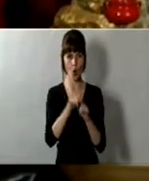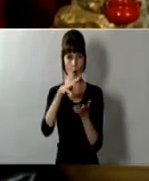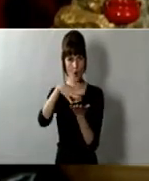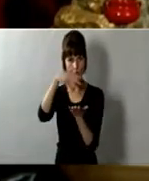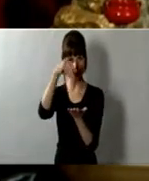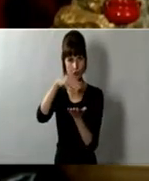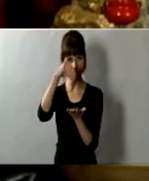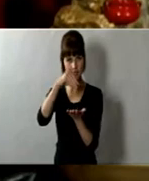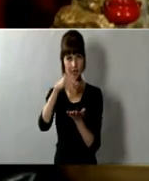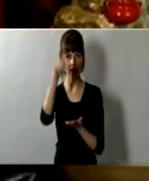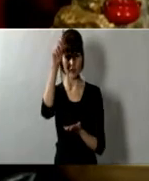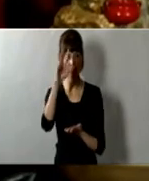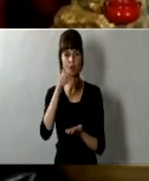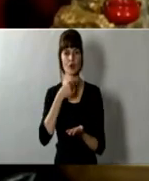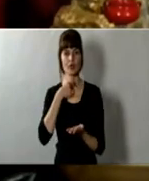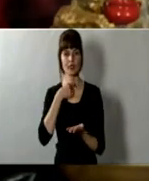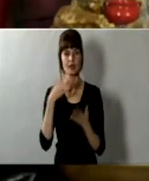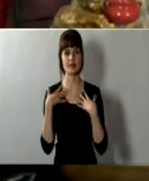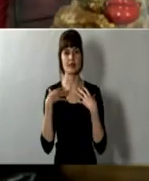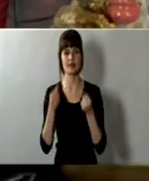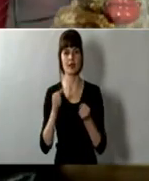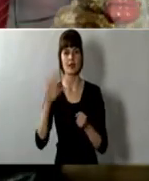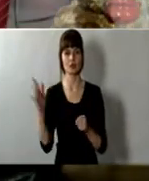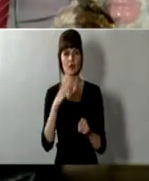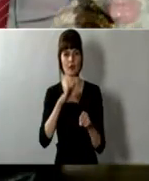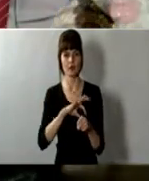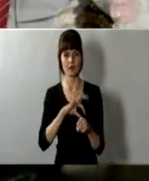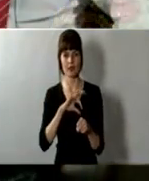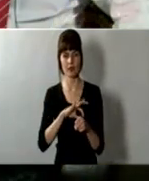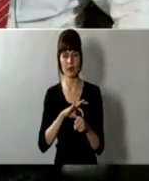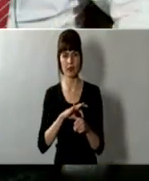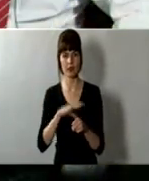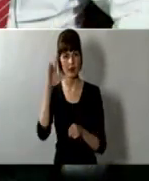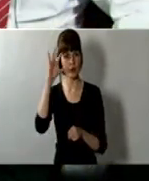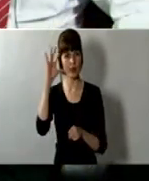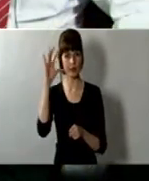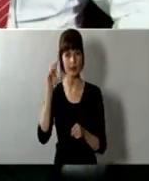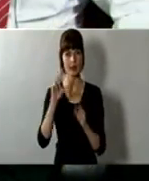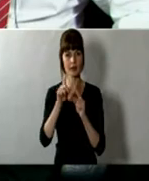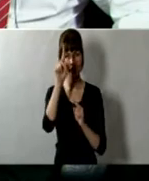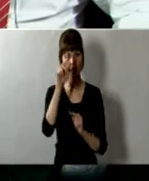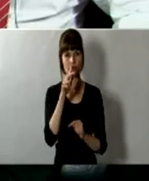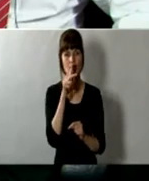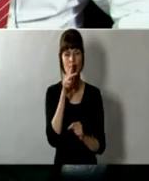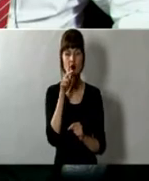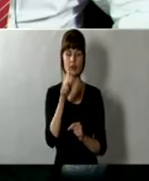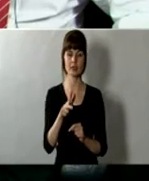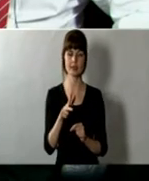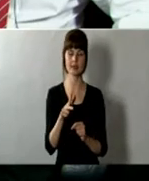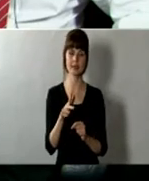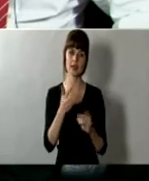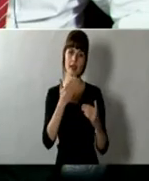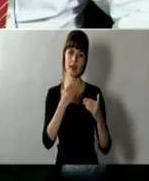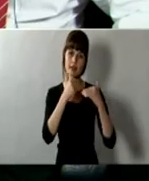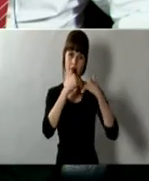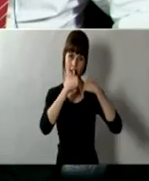Sanar toda herida Toda enfermedad Recuerda que La palabra de Dios Dice que En nuestro interior